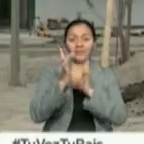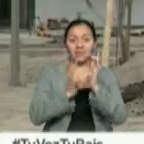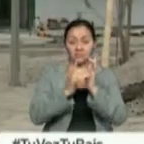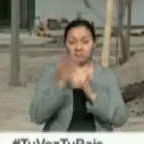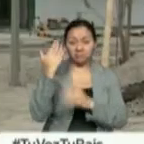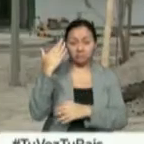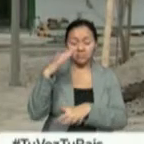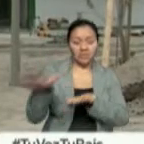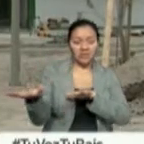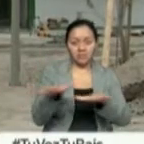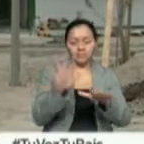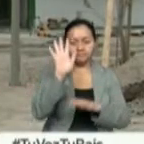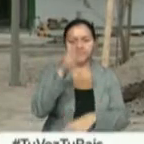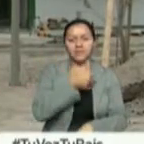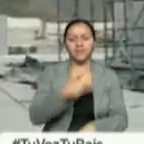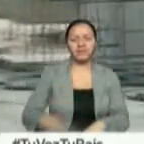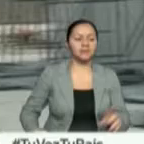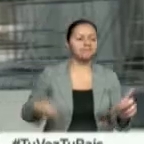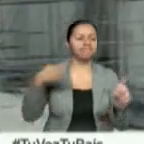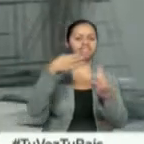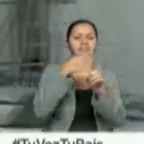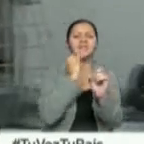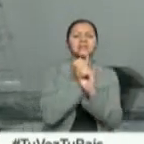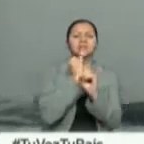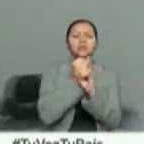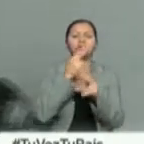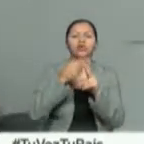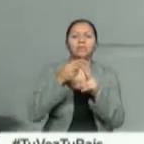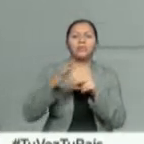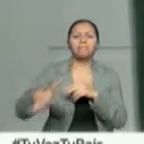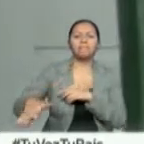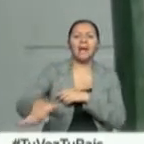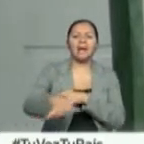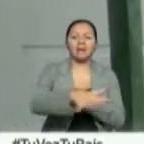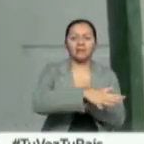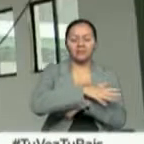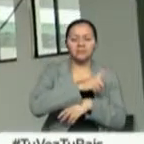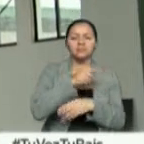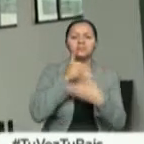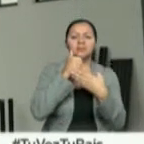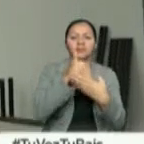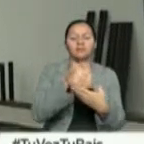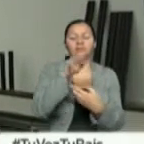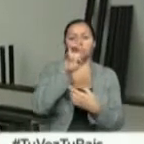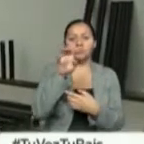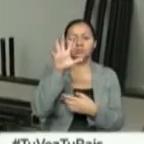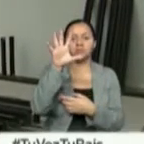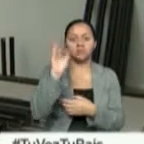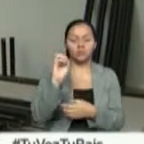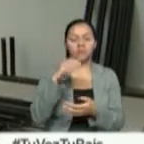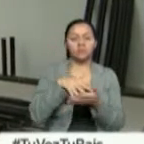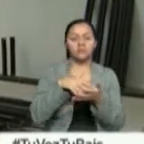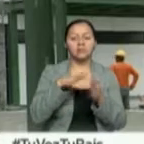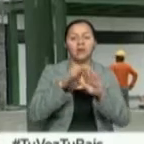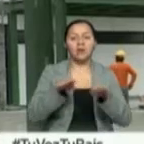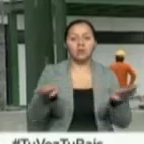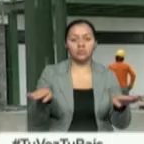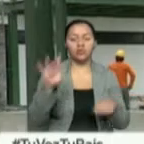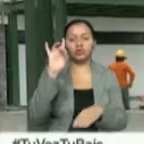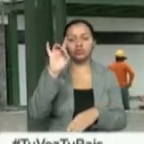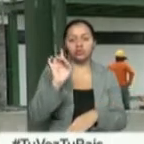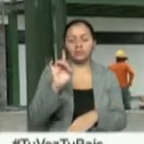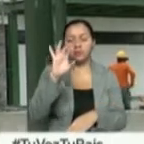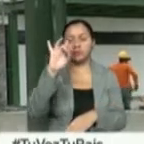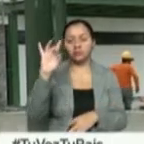su primera visita fue al instituto del mar establecimiento que beneficiará a 450 estudiantes directos y 8 mil 800